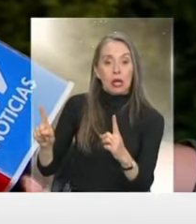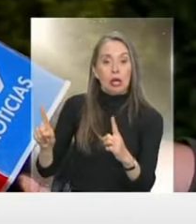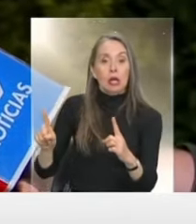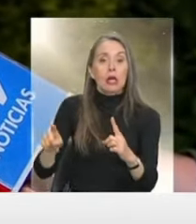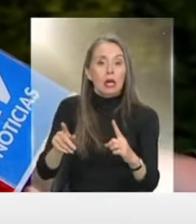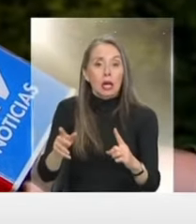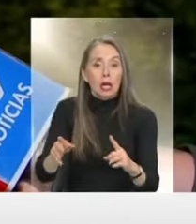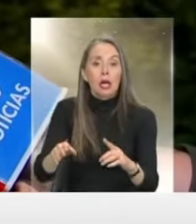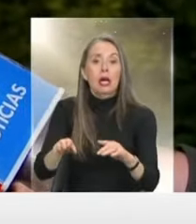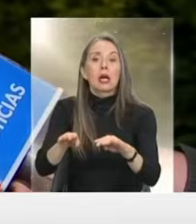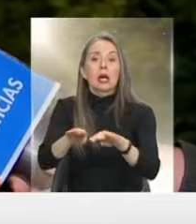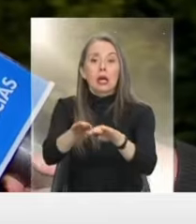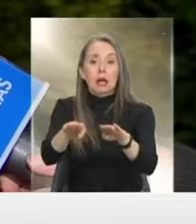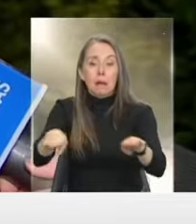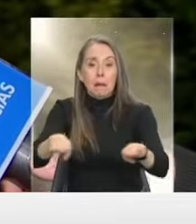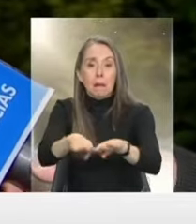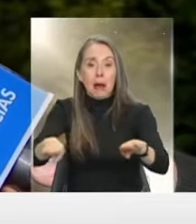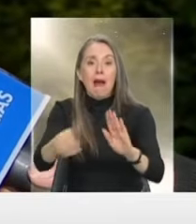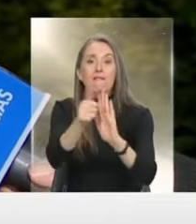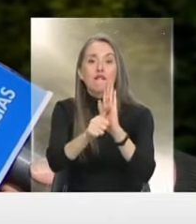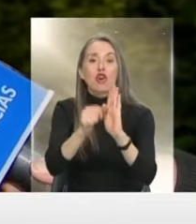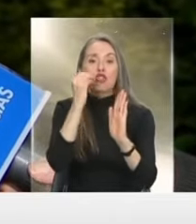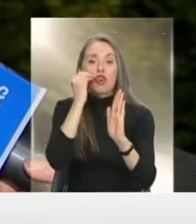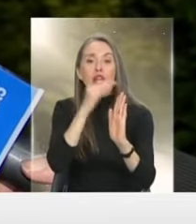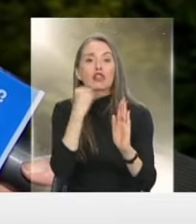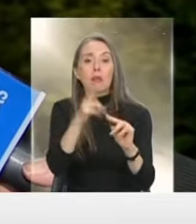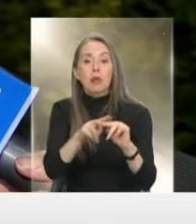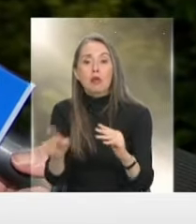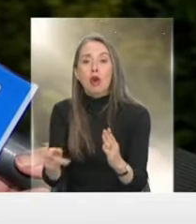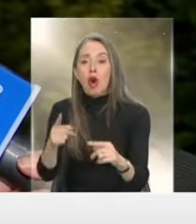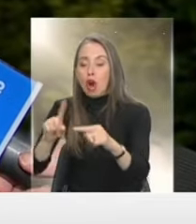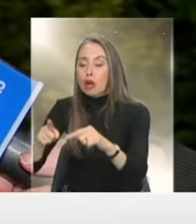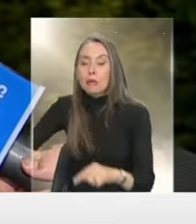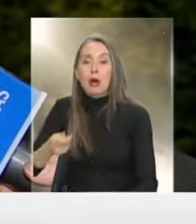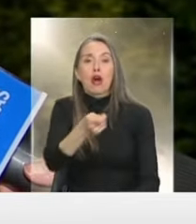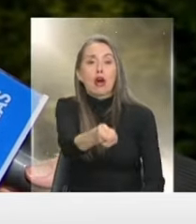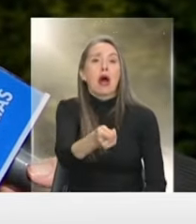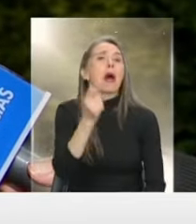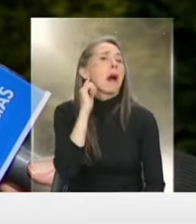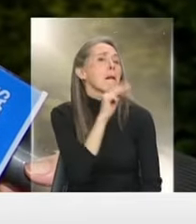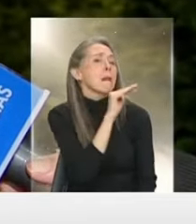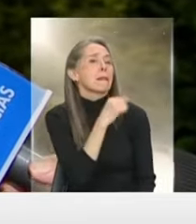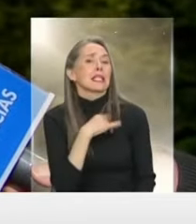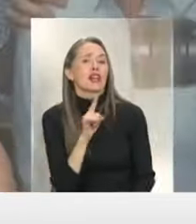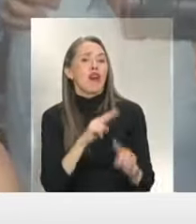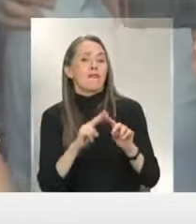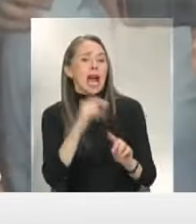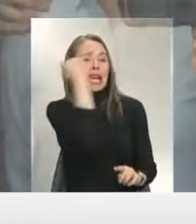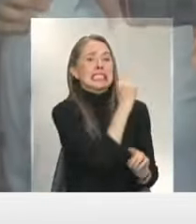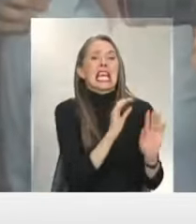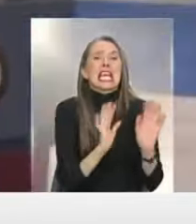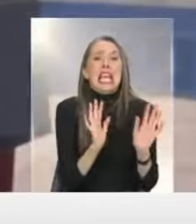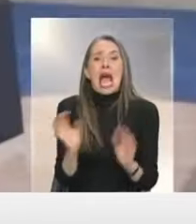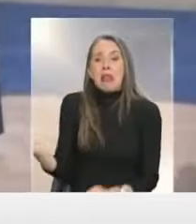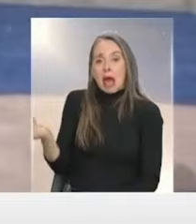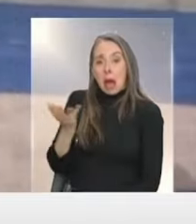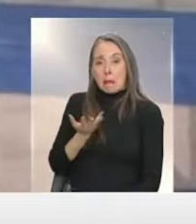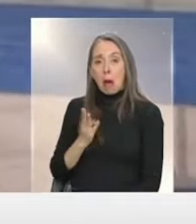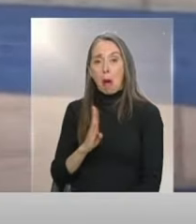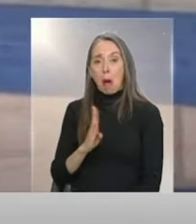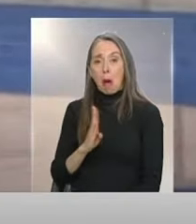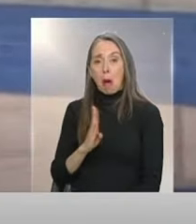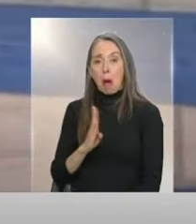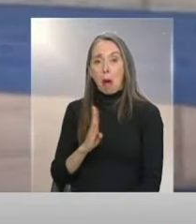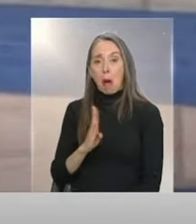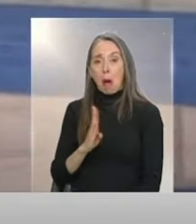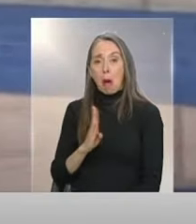pone sobre un pañito donde tengo una foto de mi nieto que falleció y me dice, mamita, si yo no le voy a hacer nada. La reacción de Bukele no